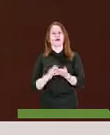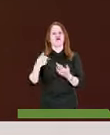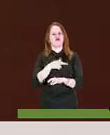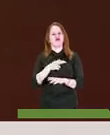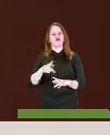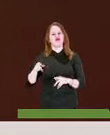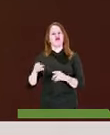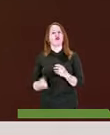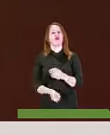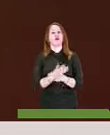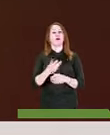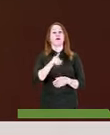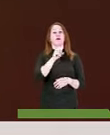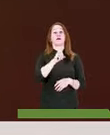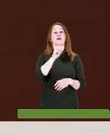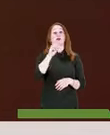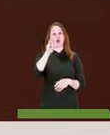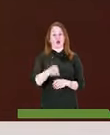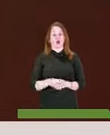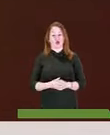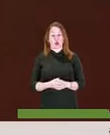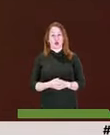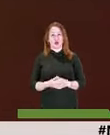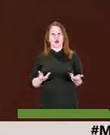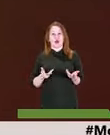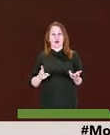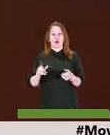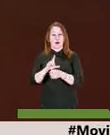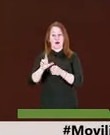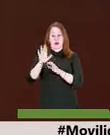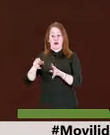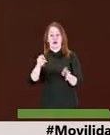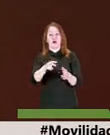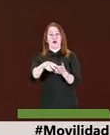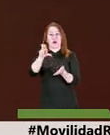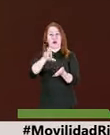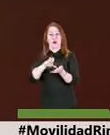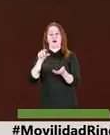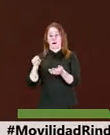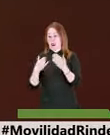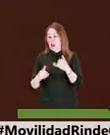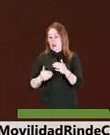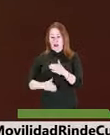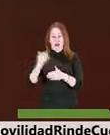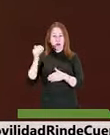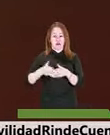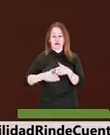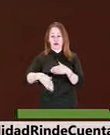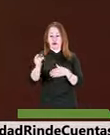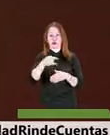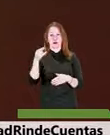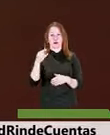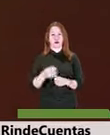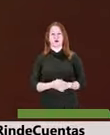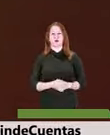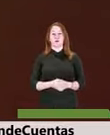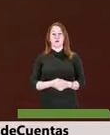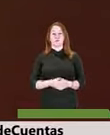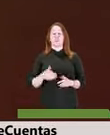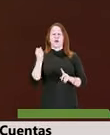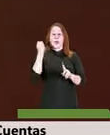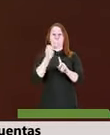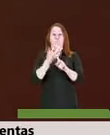intervenir 108 calles en la localidad de Puente Aranda con los recursos de valorización que ya arrancan este mes de marzo la construcción. El impacto de